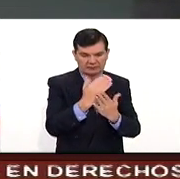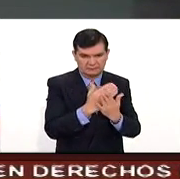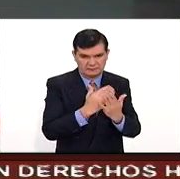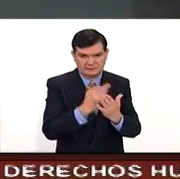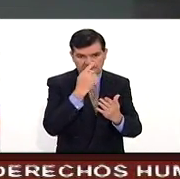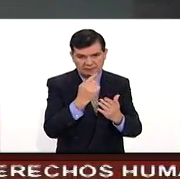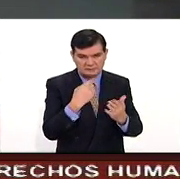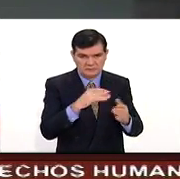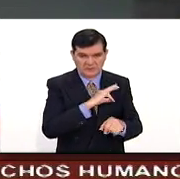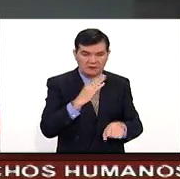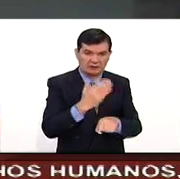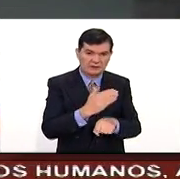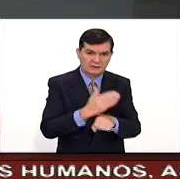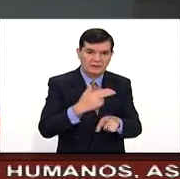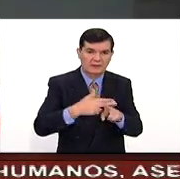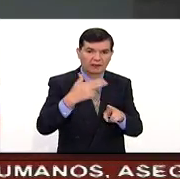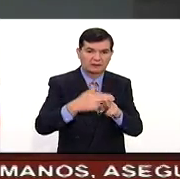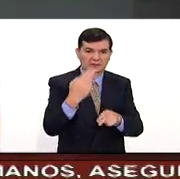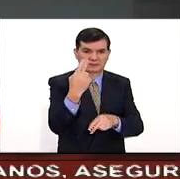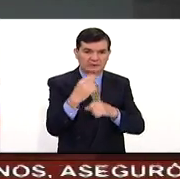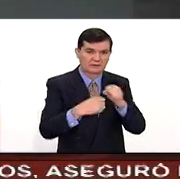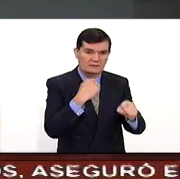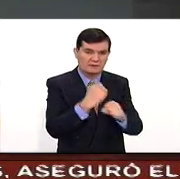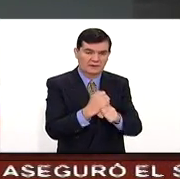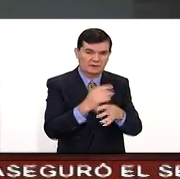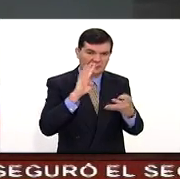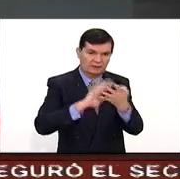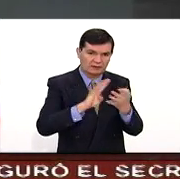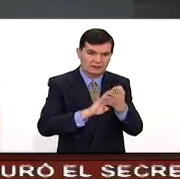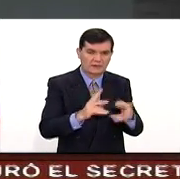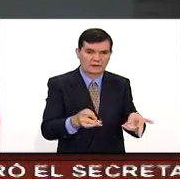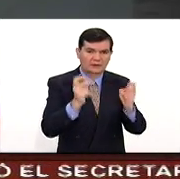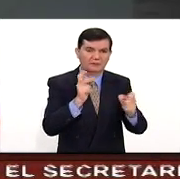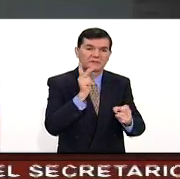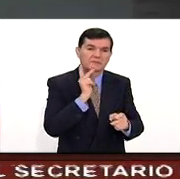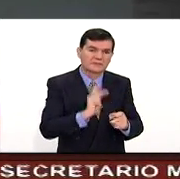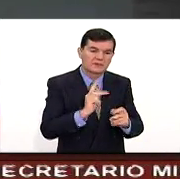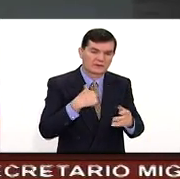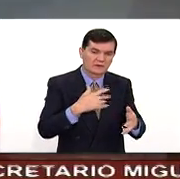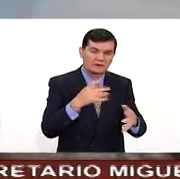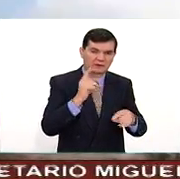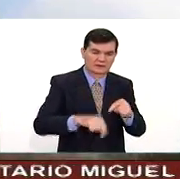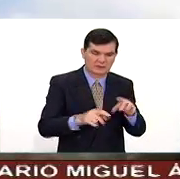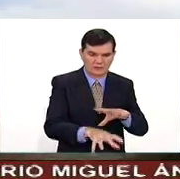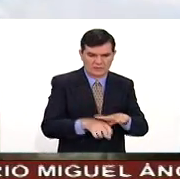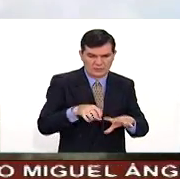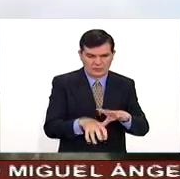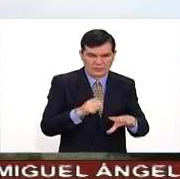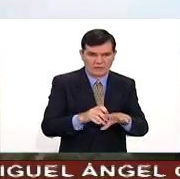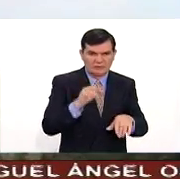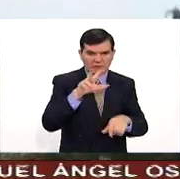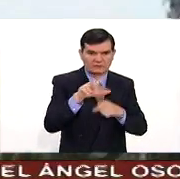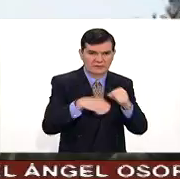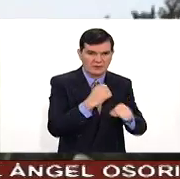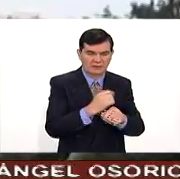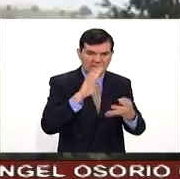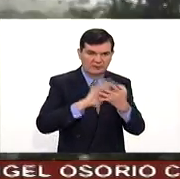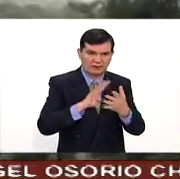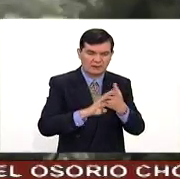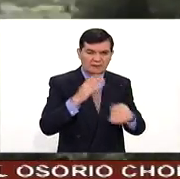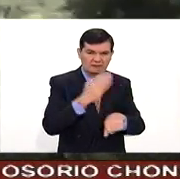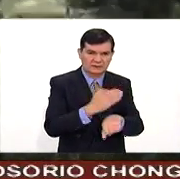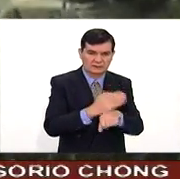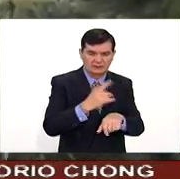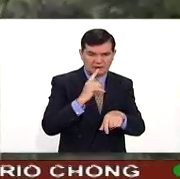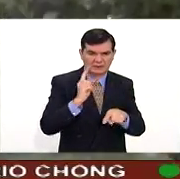se podría sancionar hasta con 25 años de cárcel el robo de combustibles y la ordeña de ductos, o con 18 años de cárcel a